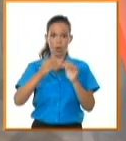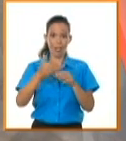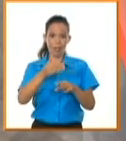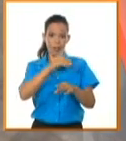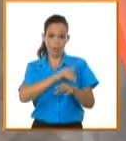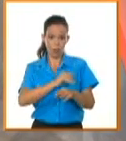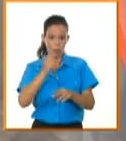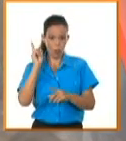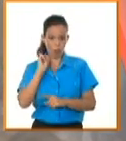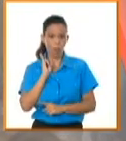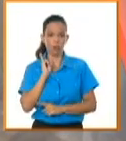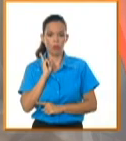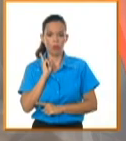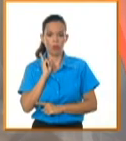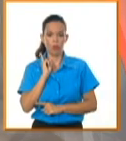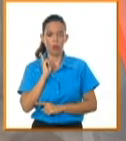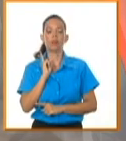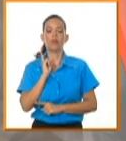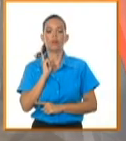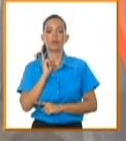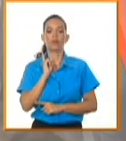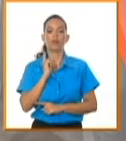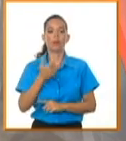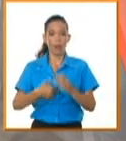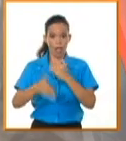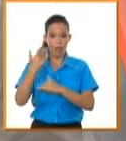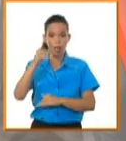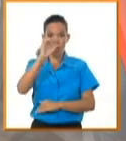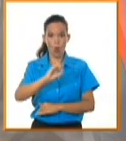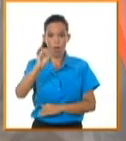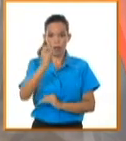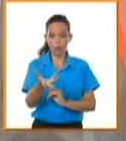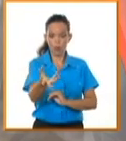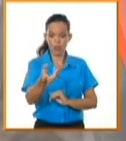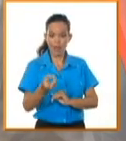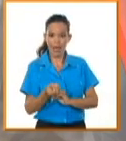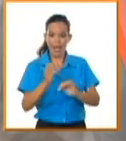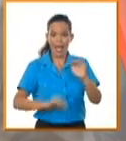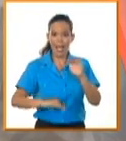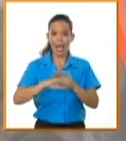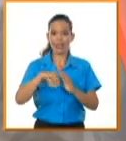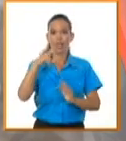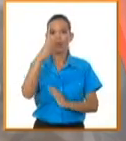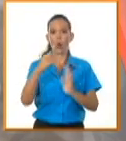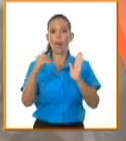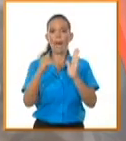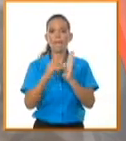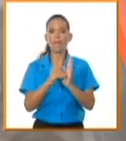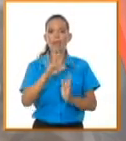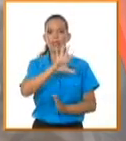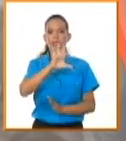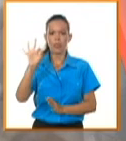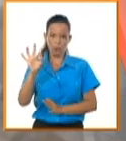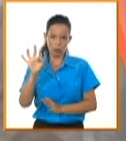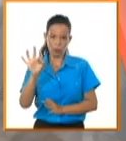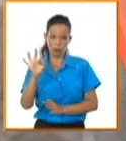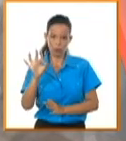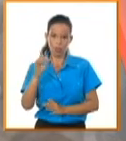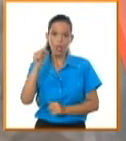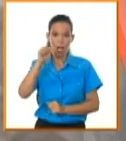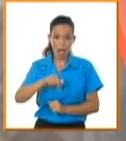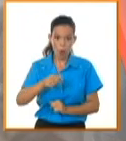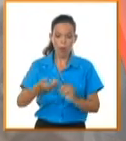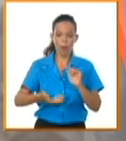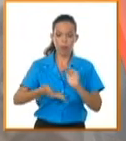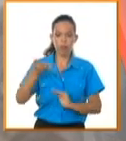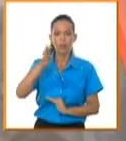está esta Norma deroga eran 2500 pesos por lo tanto esto Incluso se asocia también como decíamos a